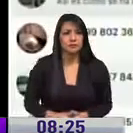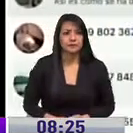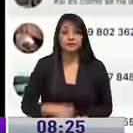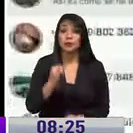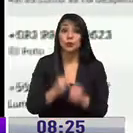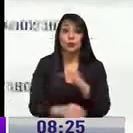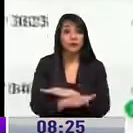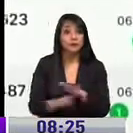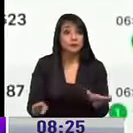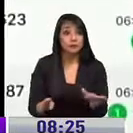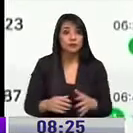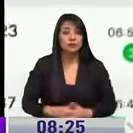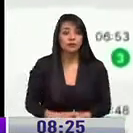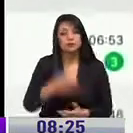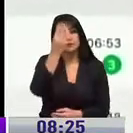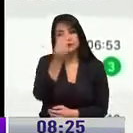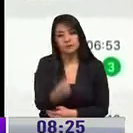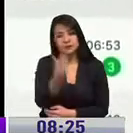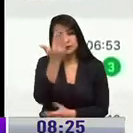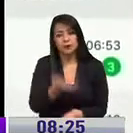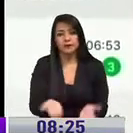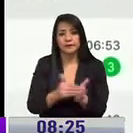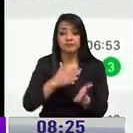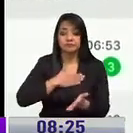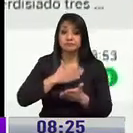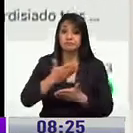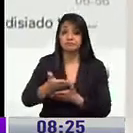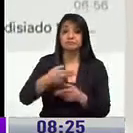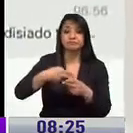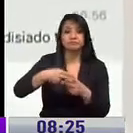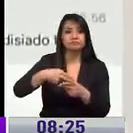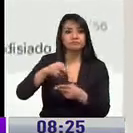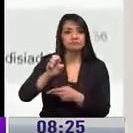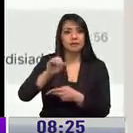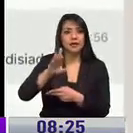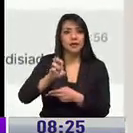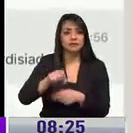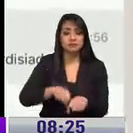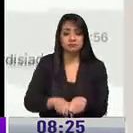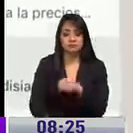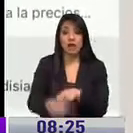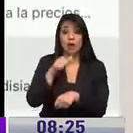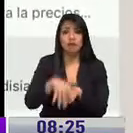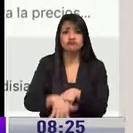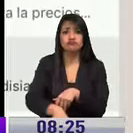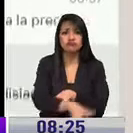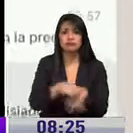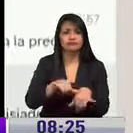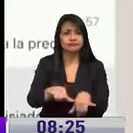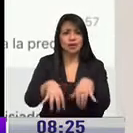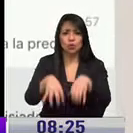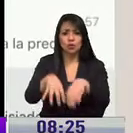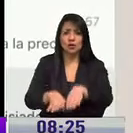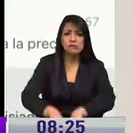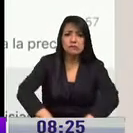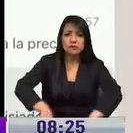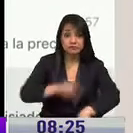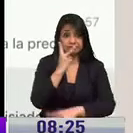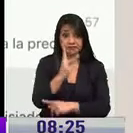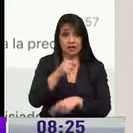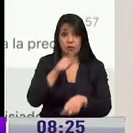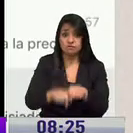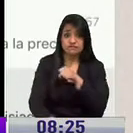finalmente, esto. Buenos días nuevamente, la señora Miguel Muso de la ciudad de Alvarado Pérez. Sigue la fuga de agua, comenzando a hundirse adoquines. Vea esa fuga